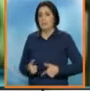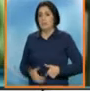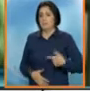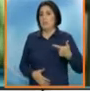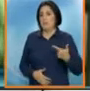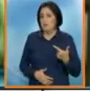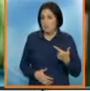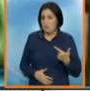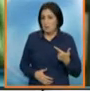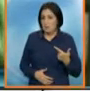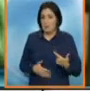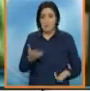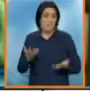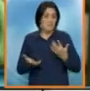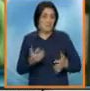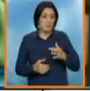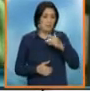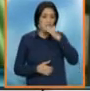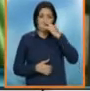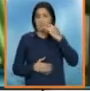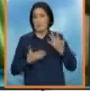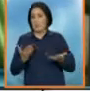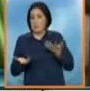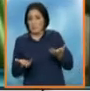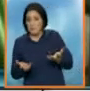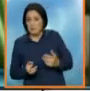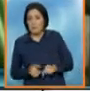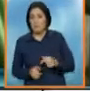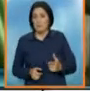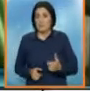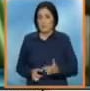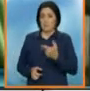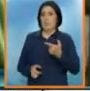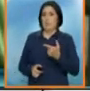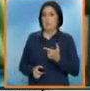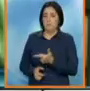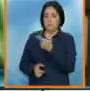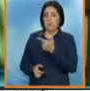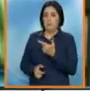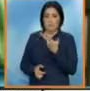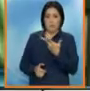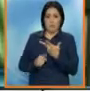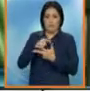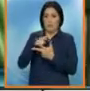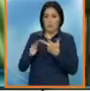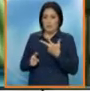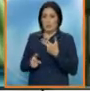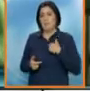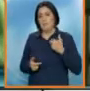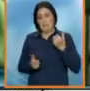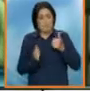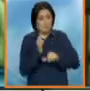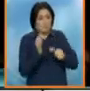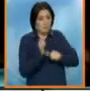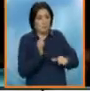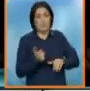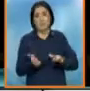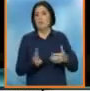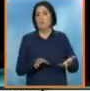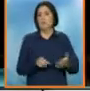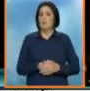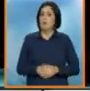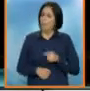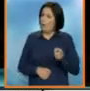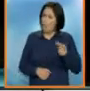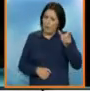arma, quizás drogado, y ha disparado a los tres y los tres están heridos. Bueno, mi hermano ha perdido la vida.